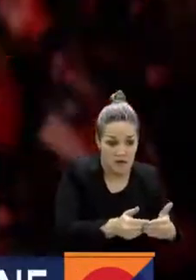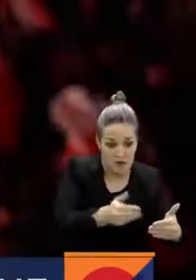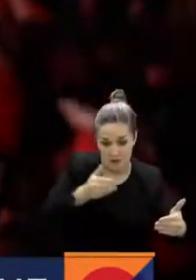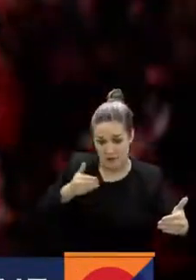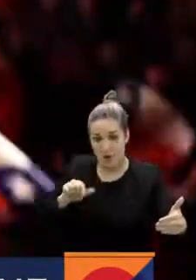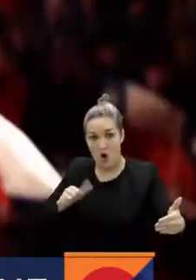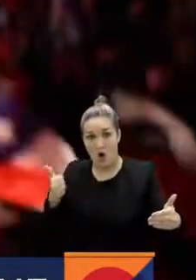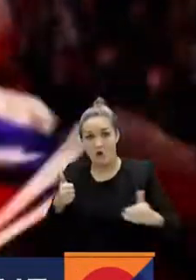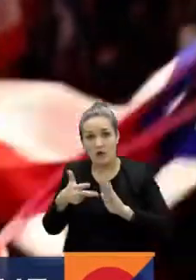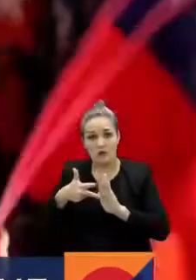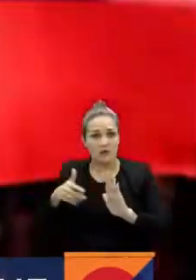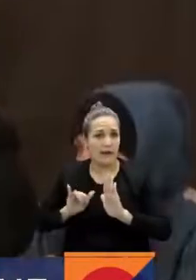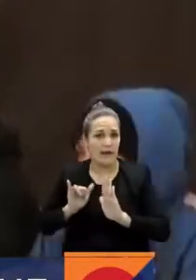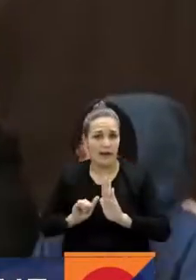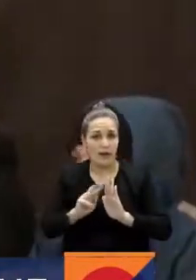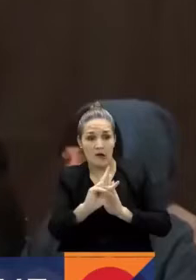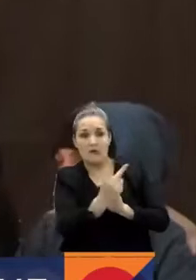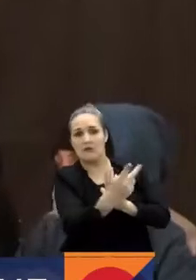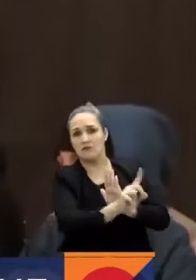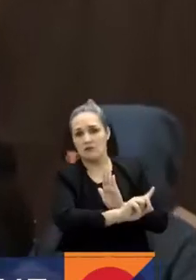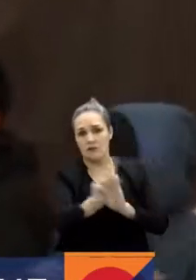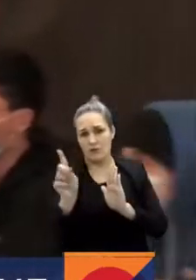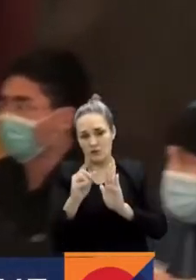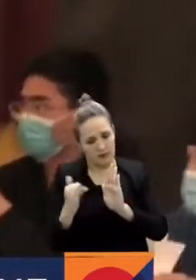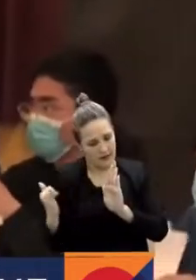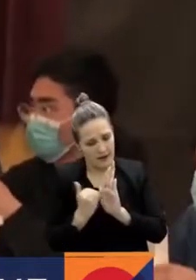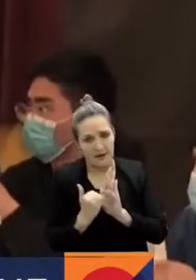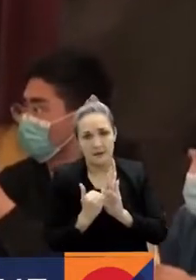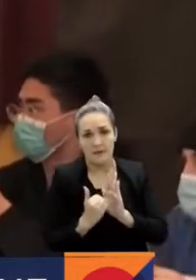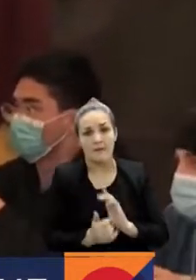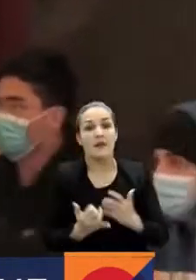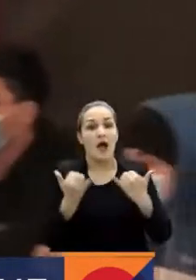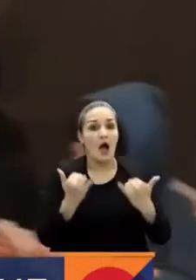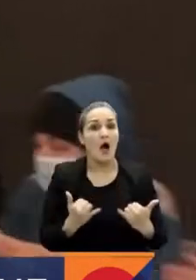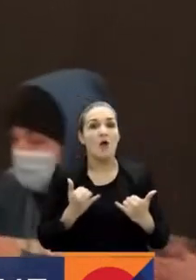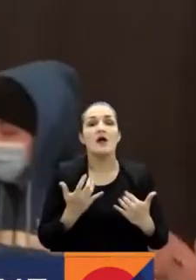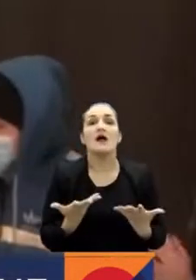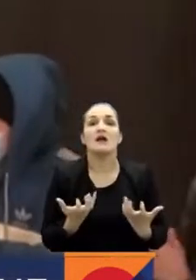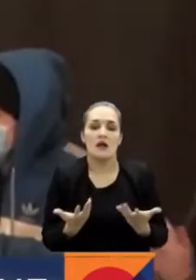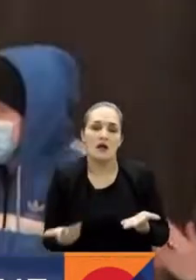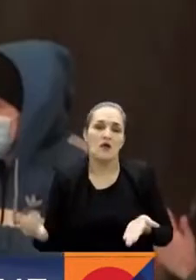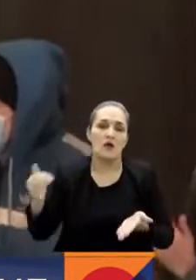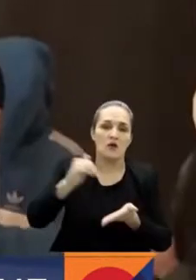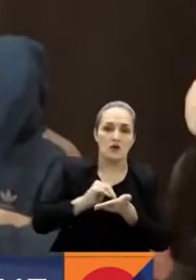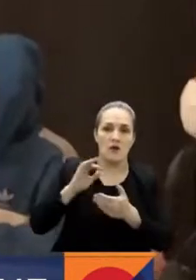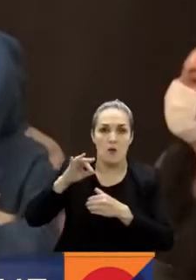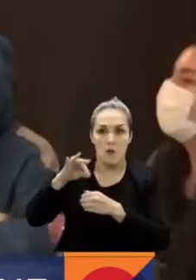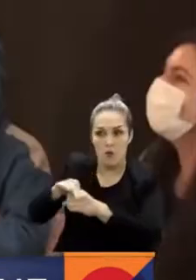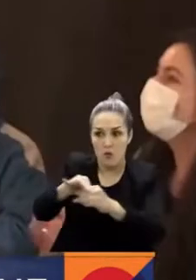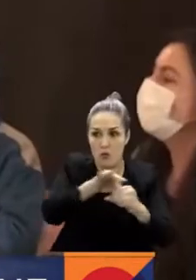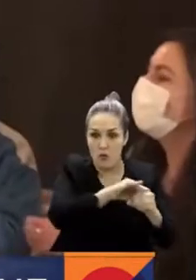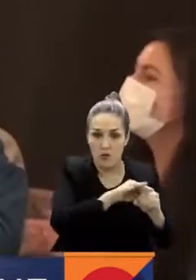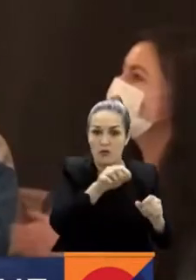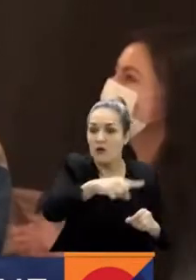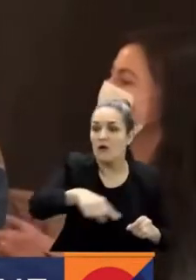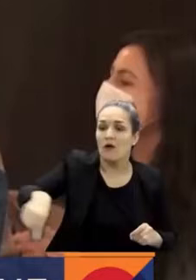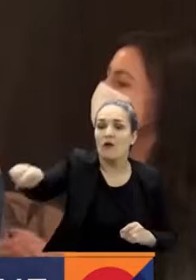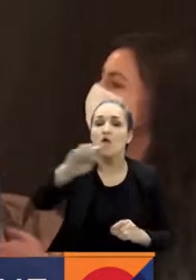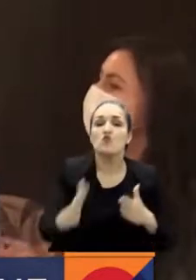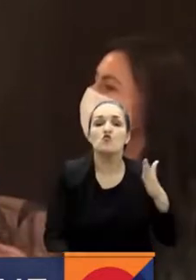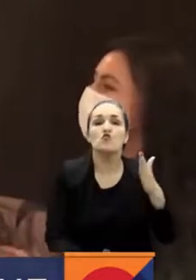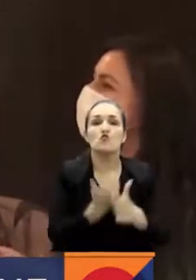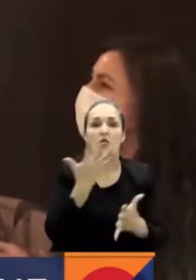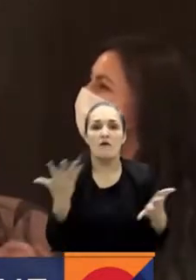se mantiene. Sin embargo, se espera que el gobierno impulse una segunda votación para que los chilenos elijan a los constituyentes